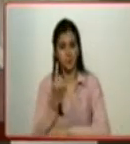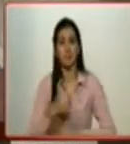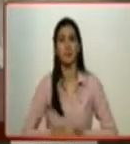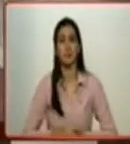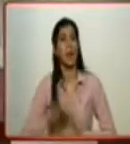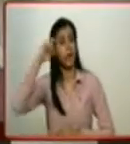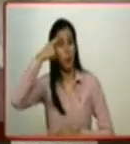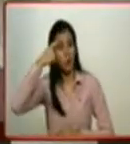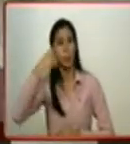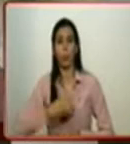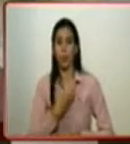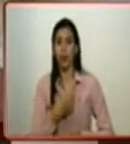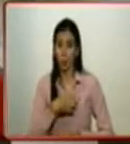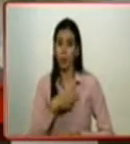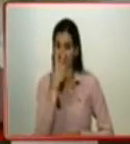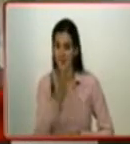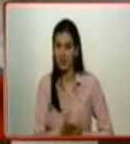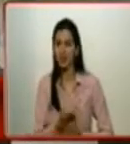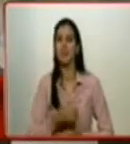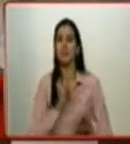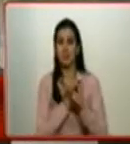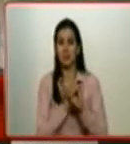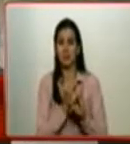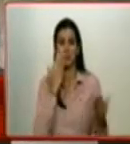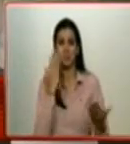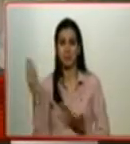pausa. Les recordamos que nos pueden visitar a través de nuestro portal web